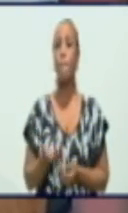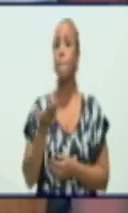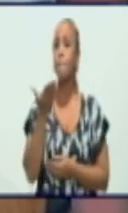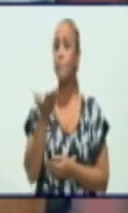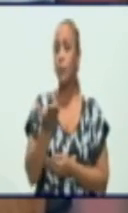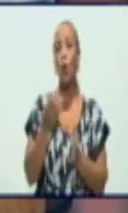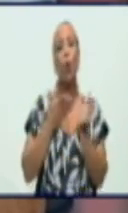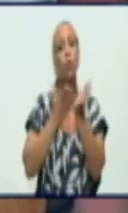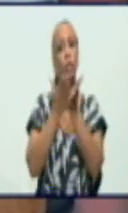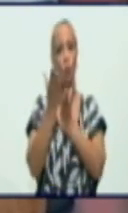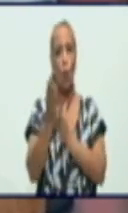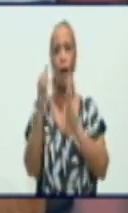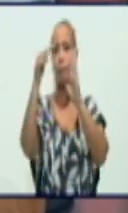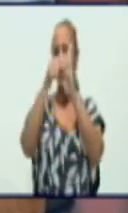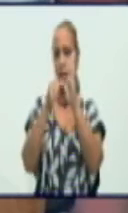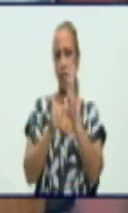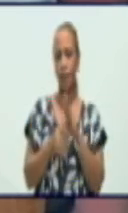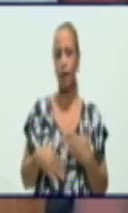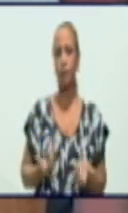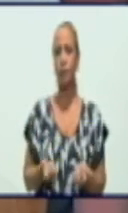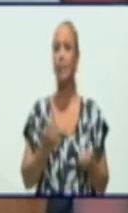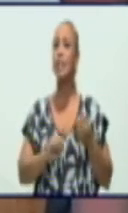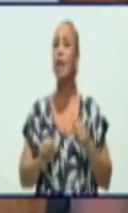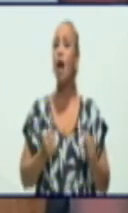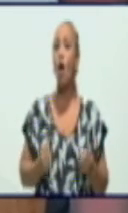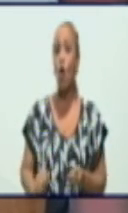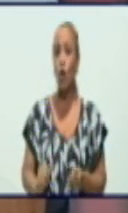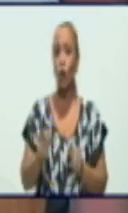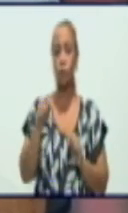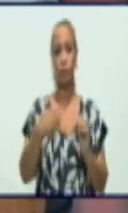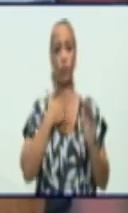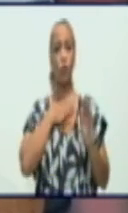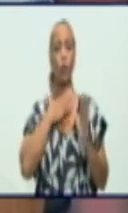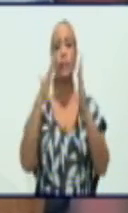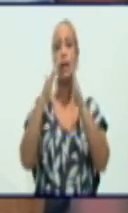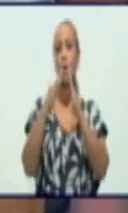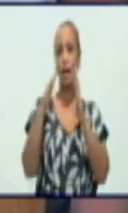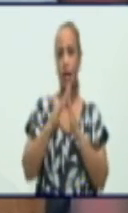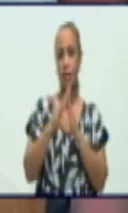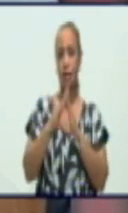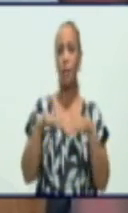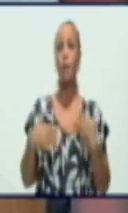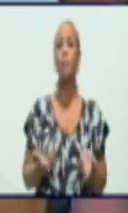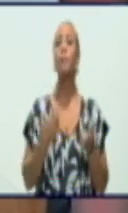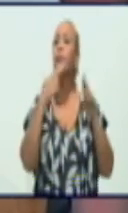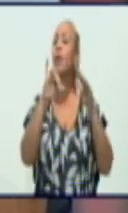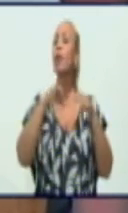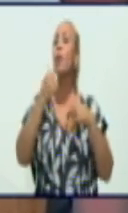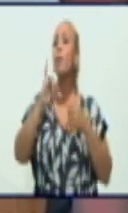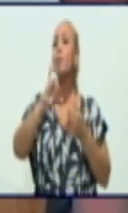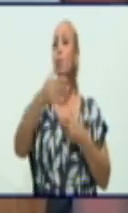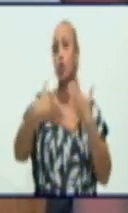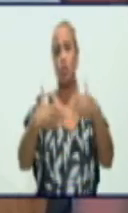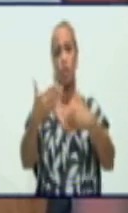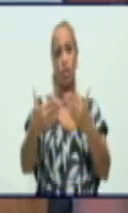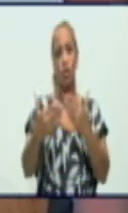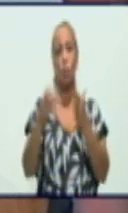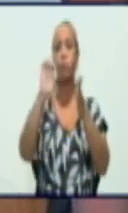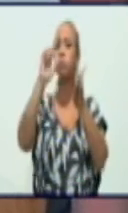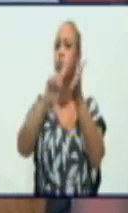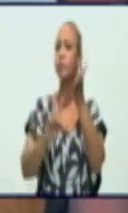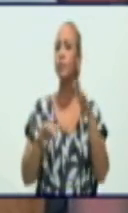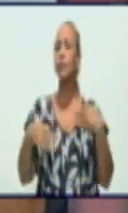es continuar con las medidas, extremar las medidas de ahorro en nuestros hogares, reordenando los procesos productivos previa comunicación